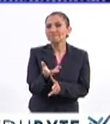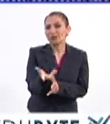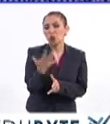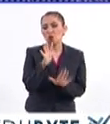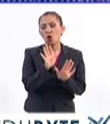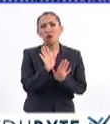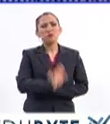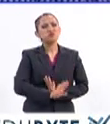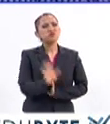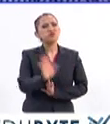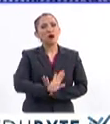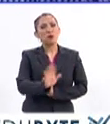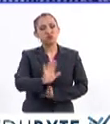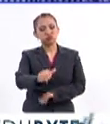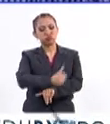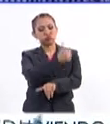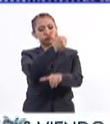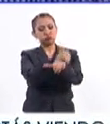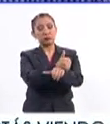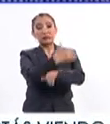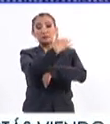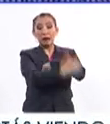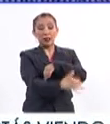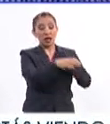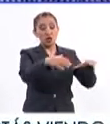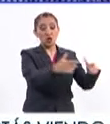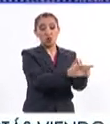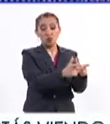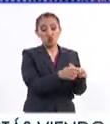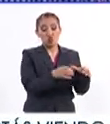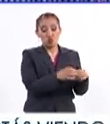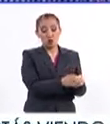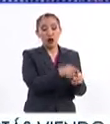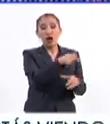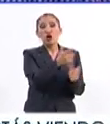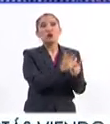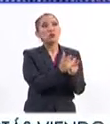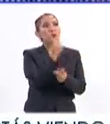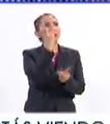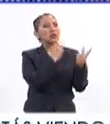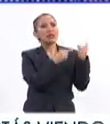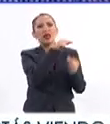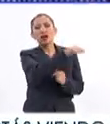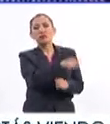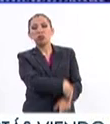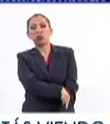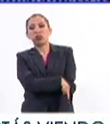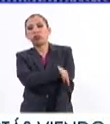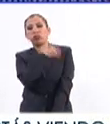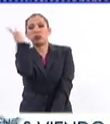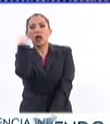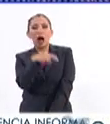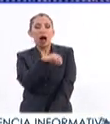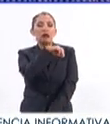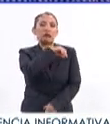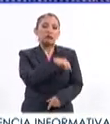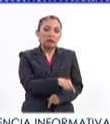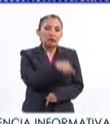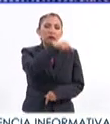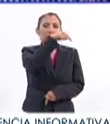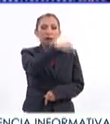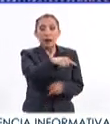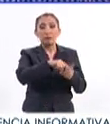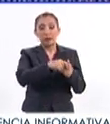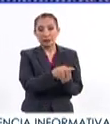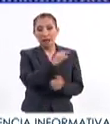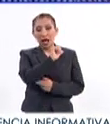una especie de asentamiento parcial del grupo, ¿no? El grupo venía de una larga peregrinación